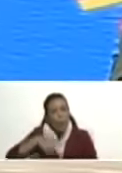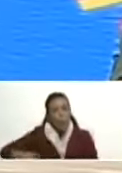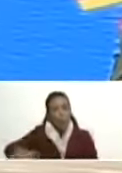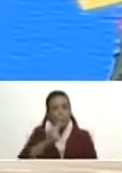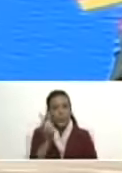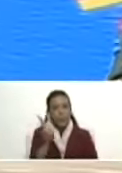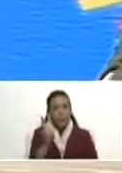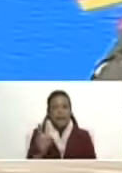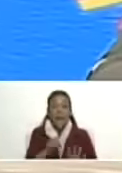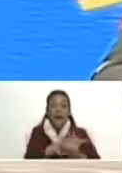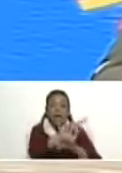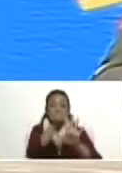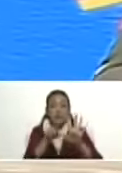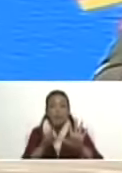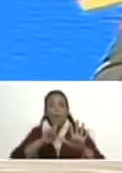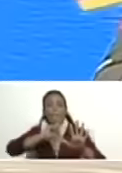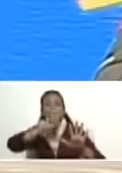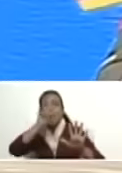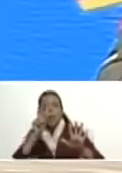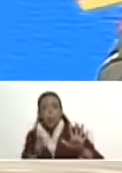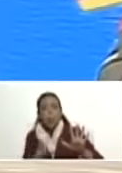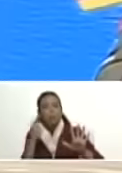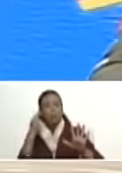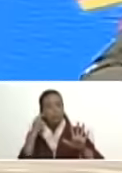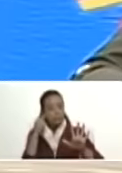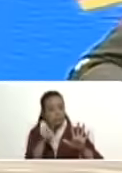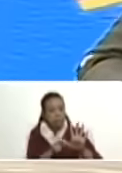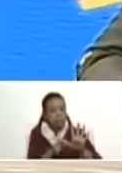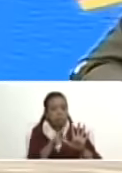Las 5 preguntas. Sabiduría